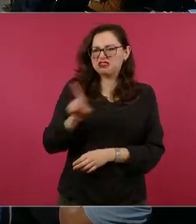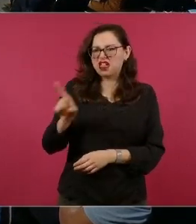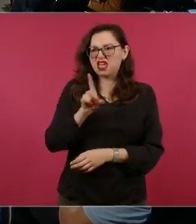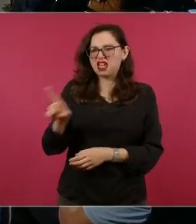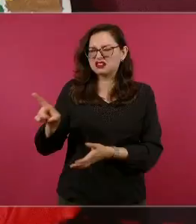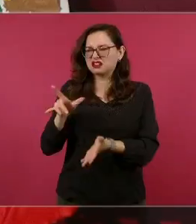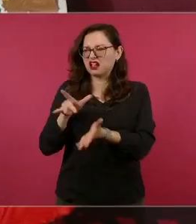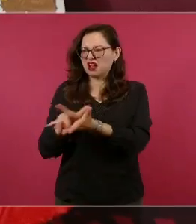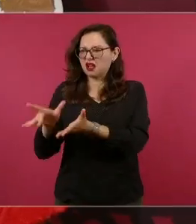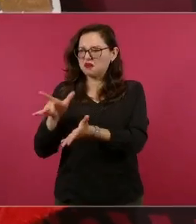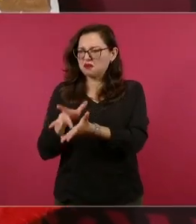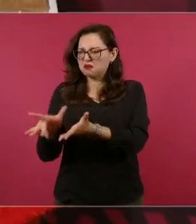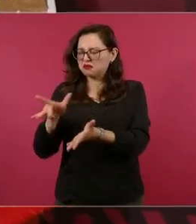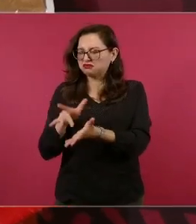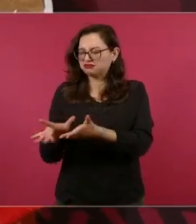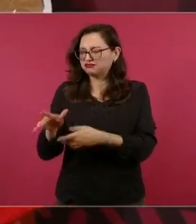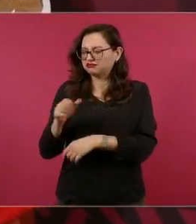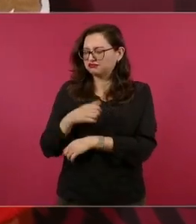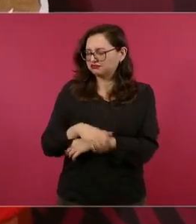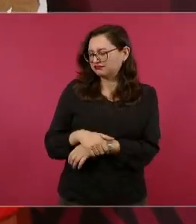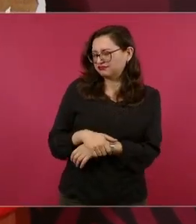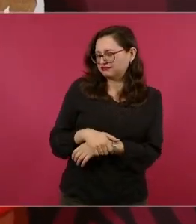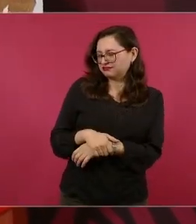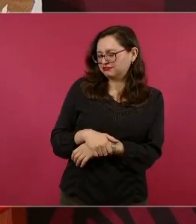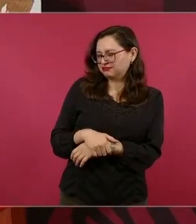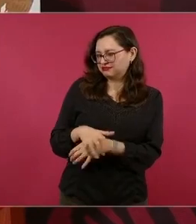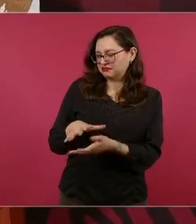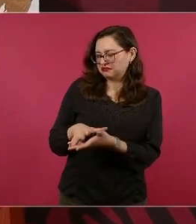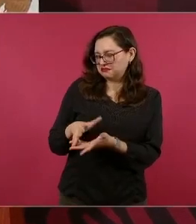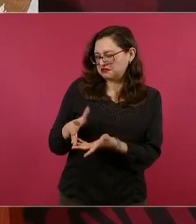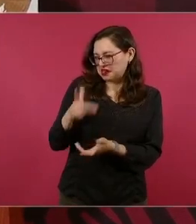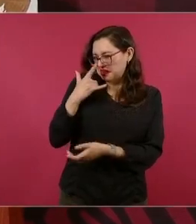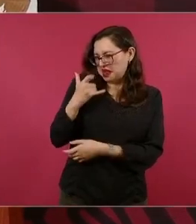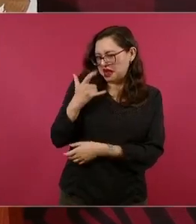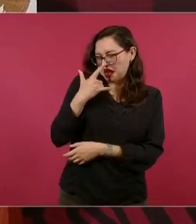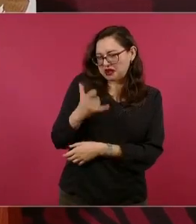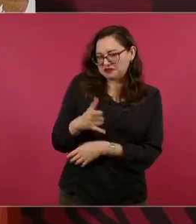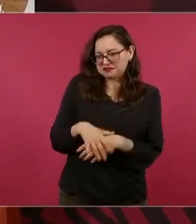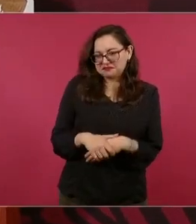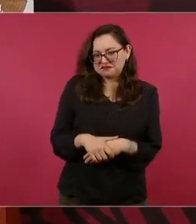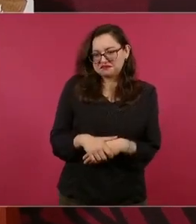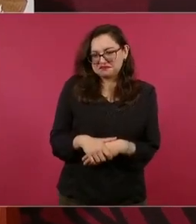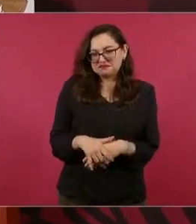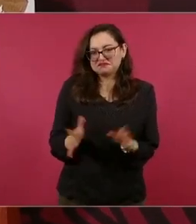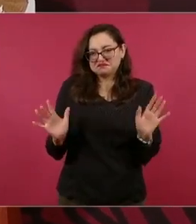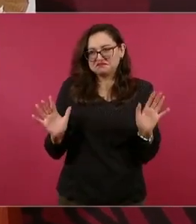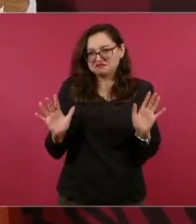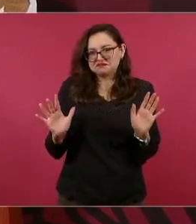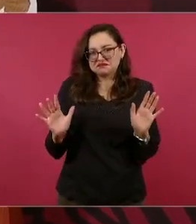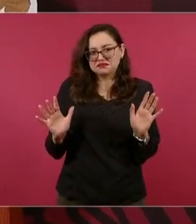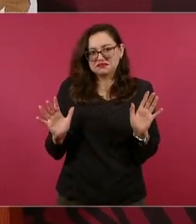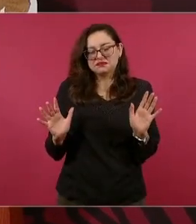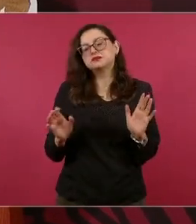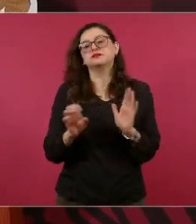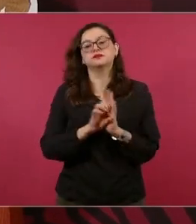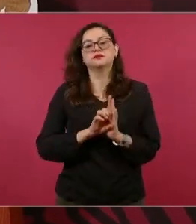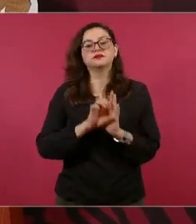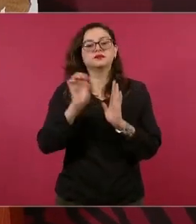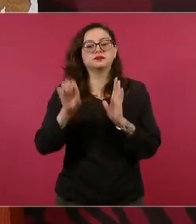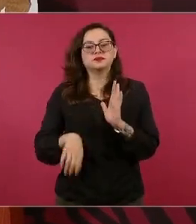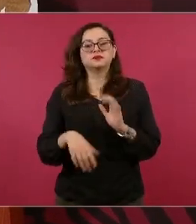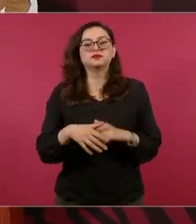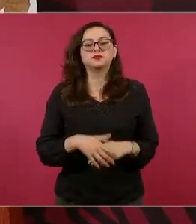Claro, no está como otras partes. Les decía yo de Guerrero, que fuimos ayer a